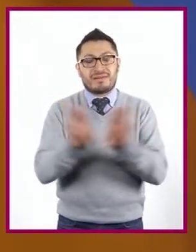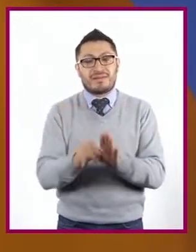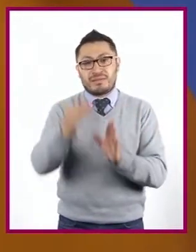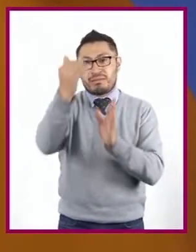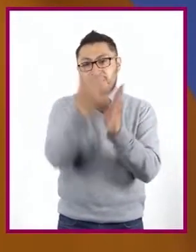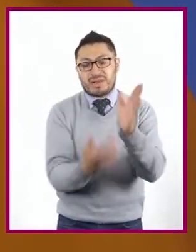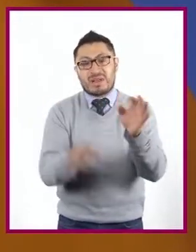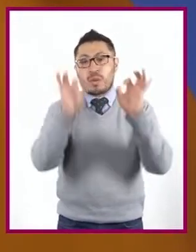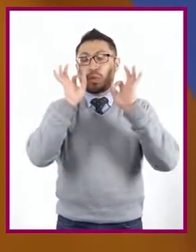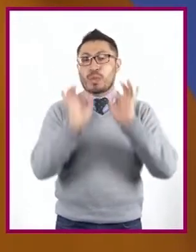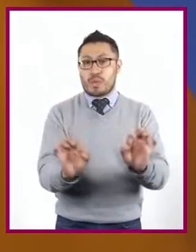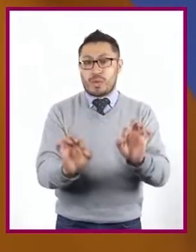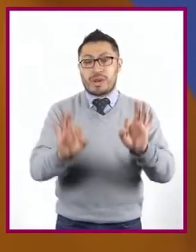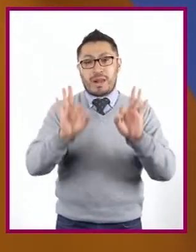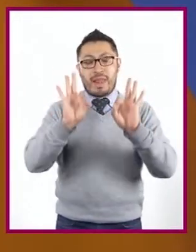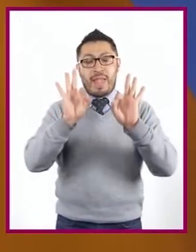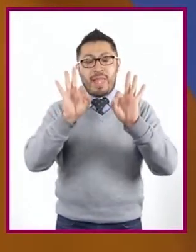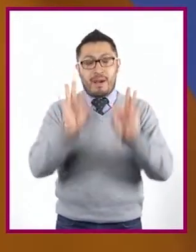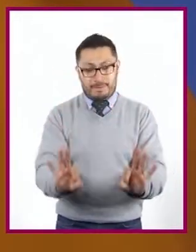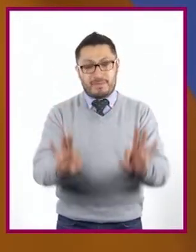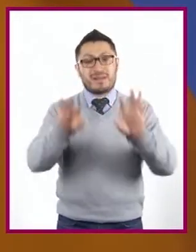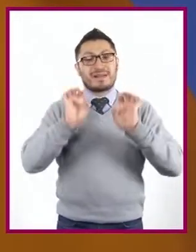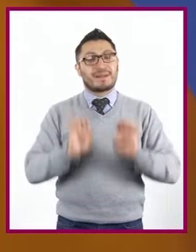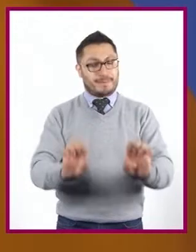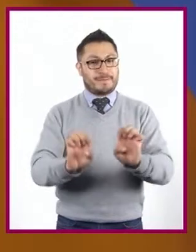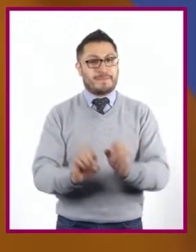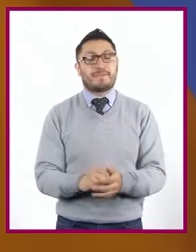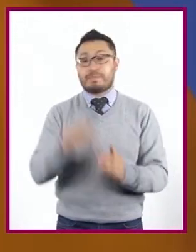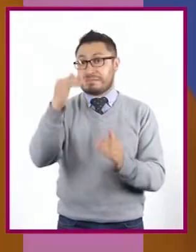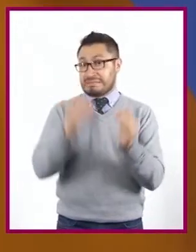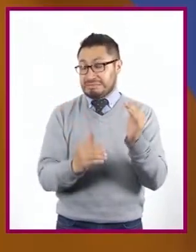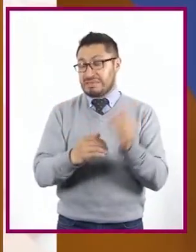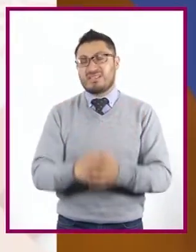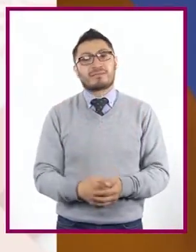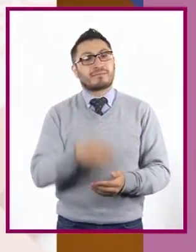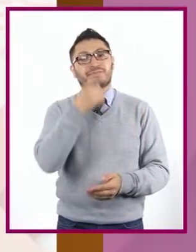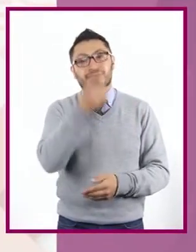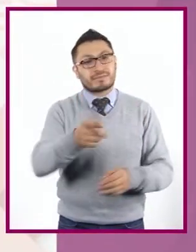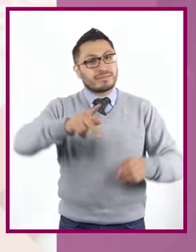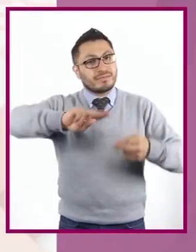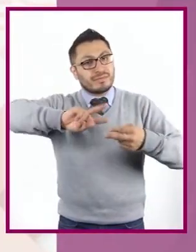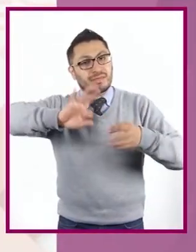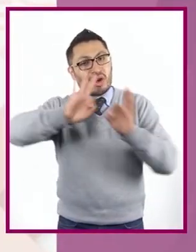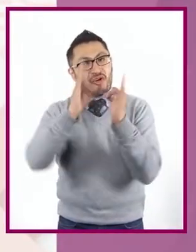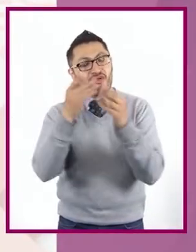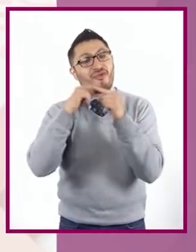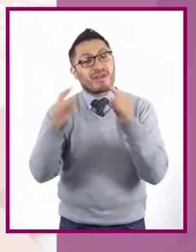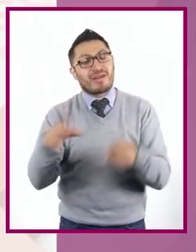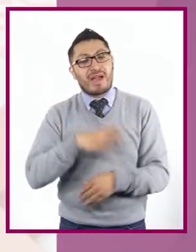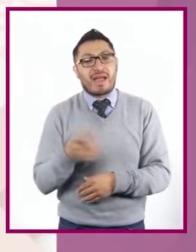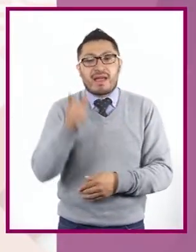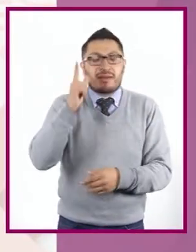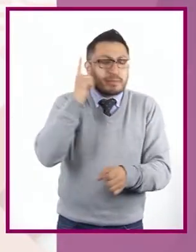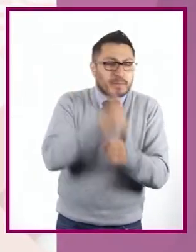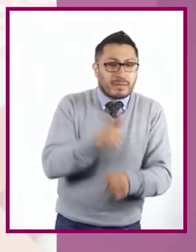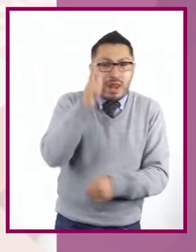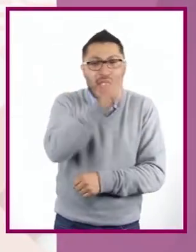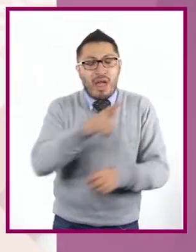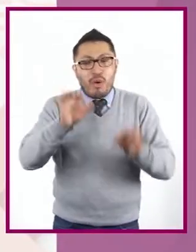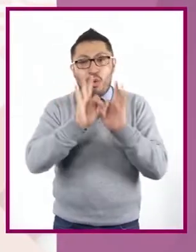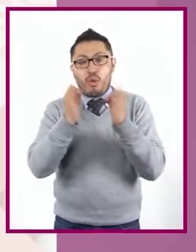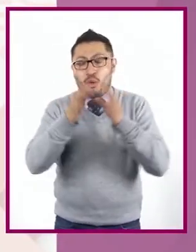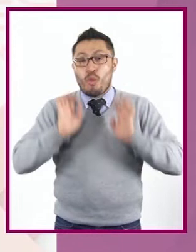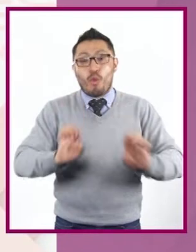su efectividad y formalidad. Quiero mencionar otra manera en que se percibe un lenguaje más formal en las